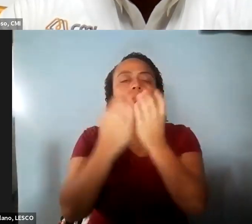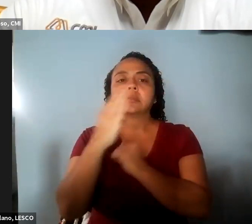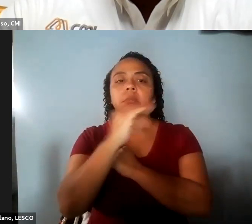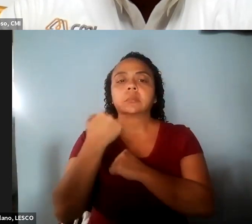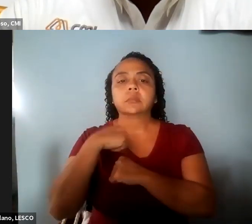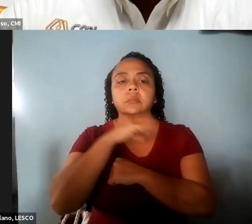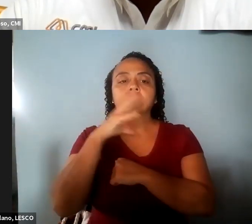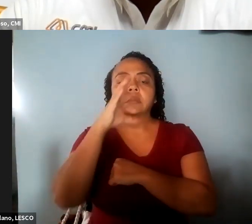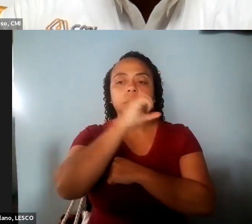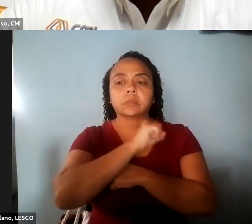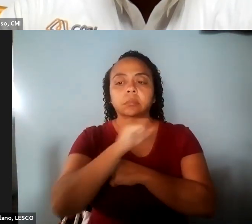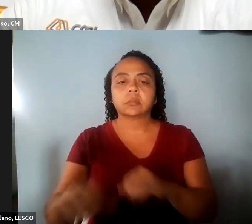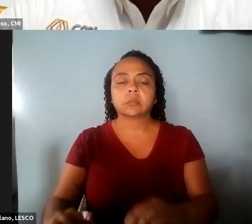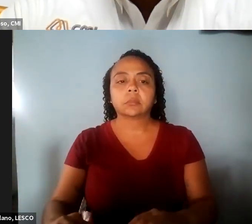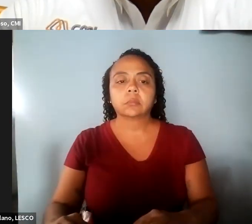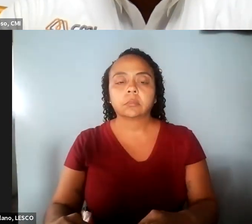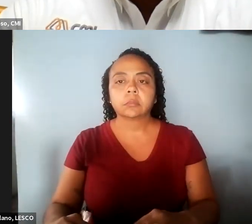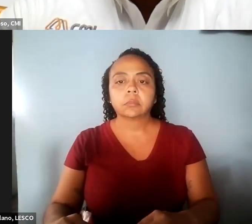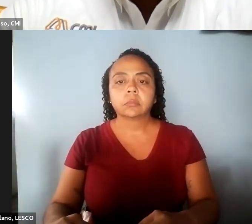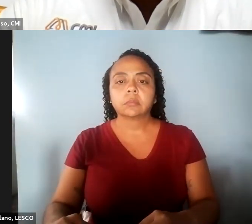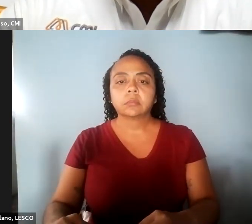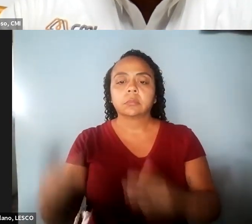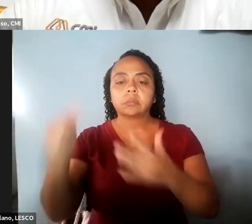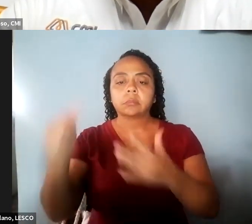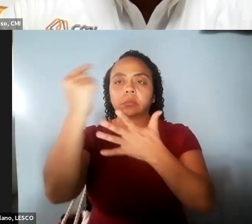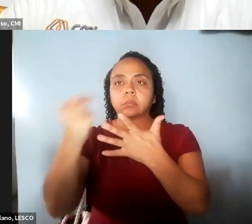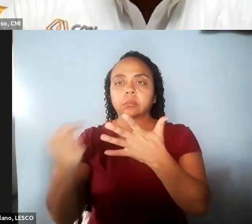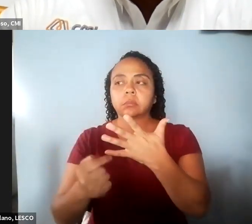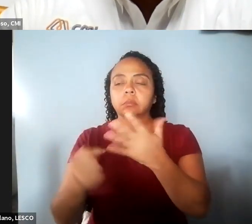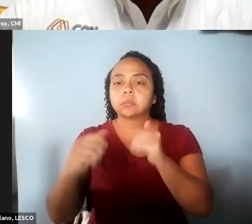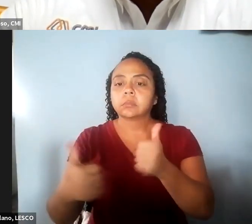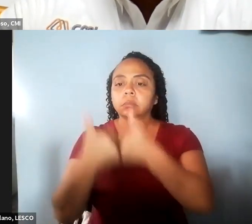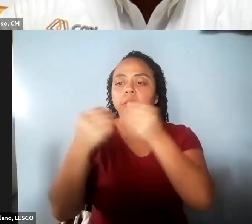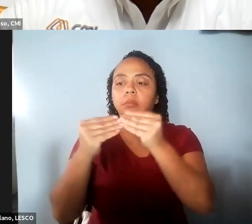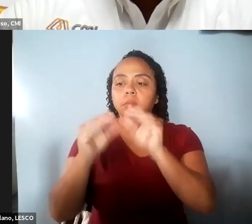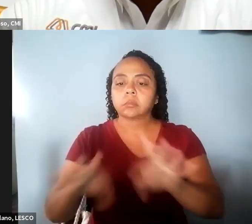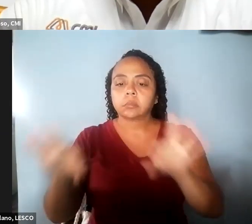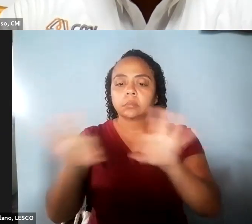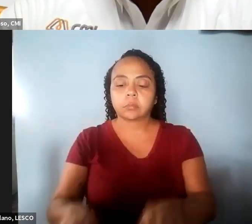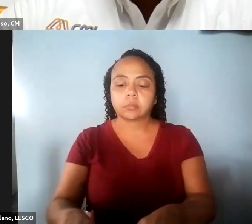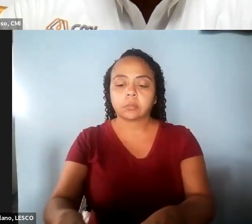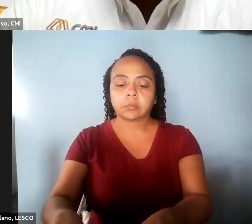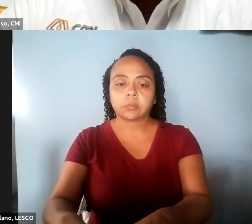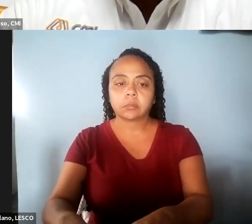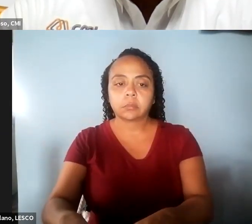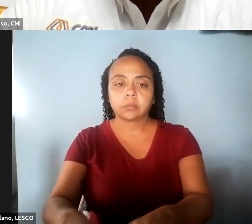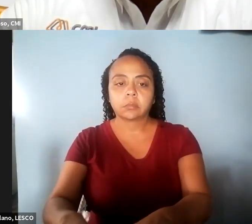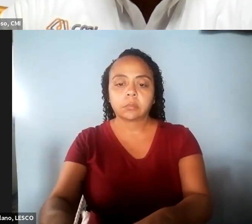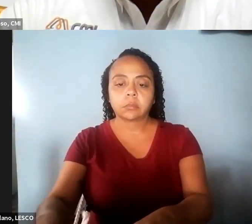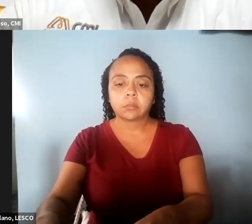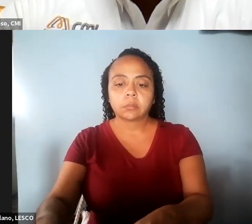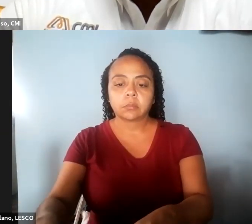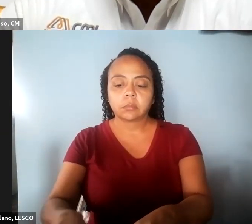cuáles son aspectos de desafíos más importantes para las pymes